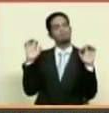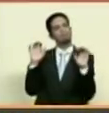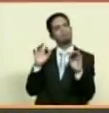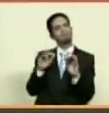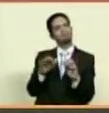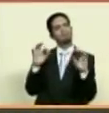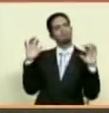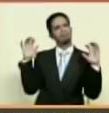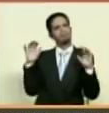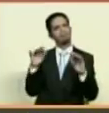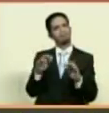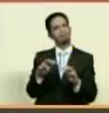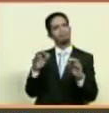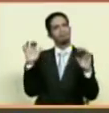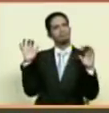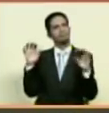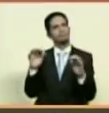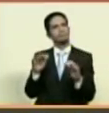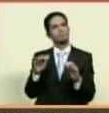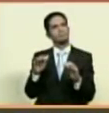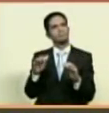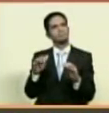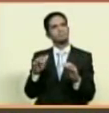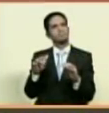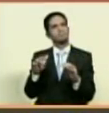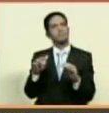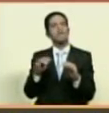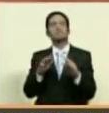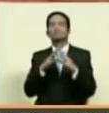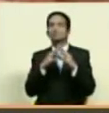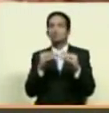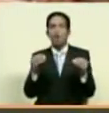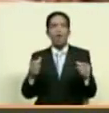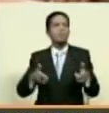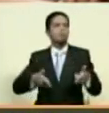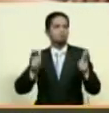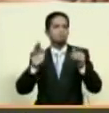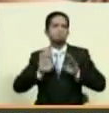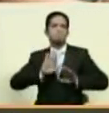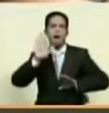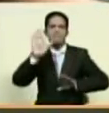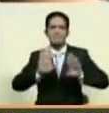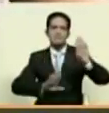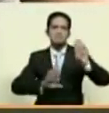convocar a su participación a todos los sectores del país.